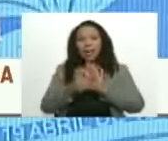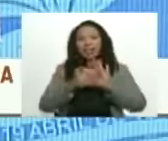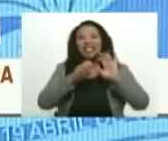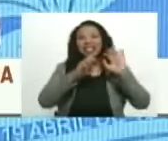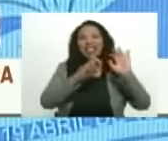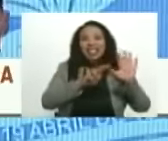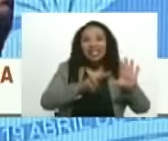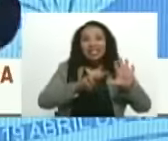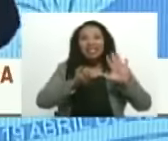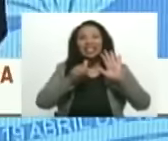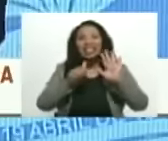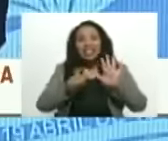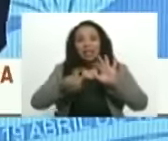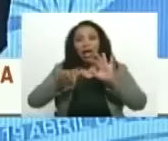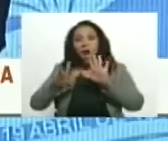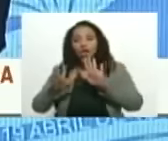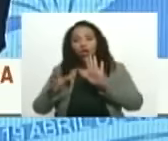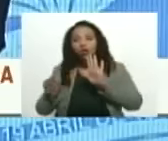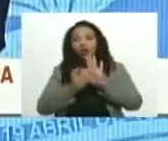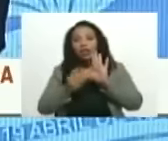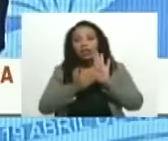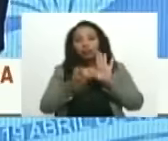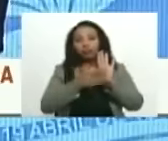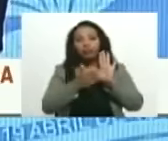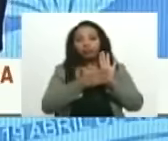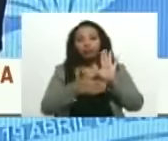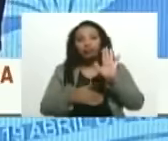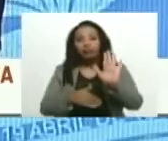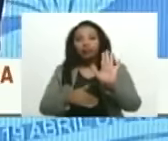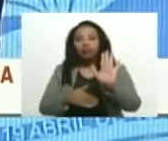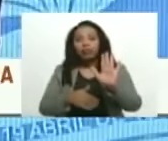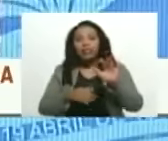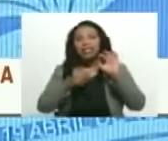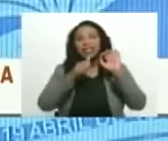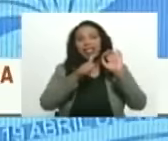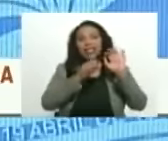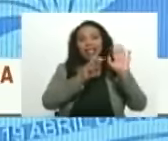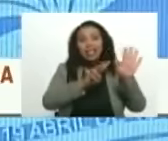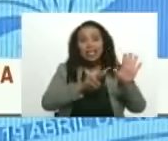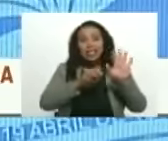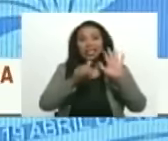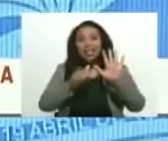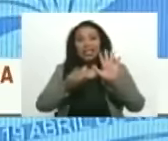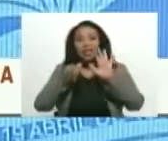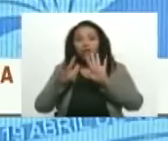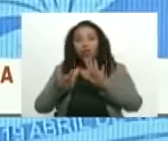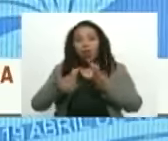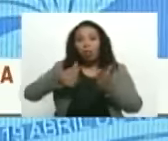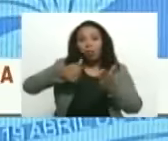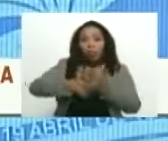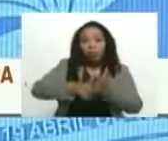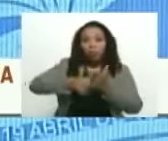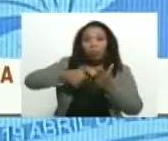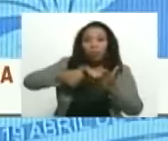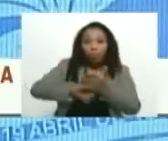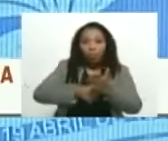768 veces, y lo demostramos porque esa persona puso 768 veces su huella dactilar en las